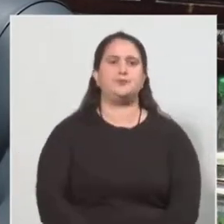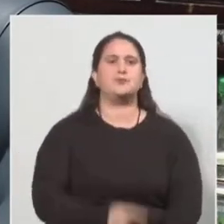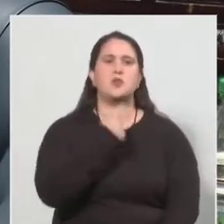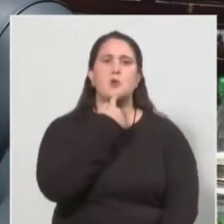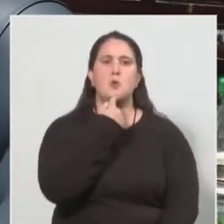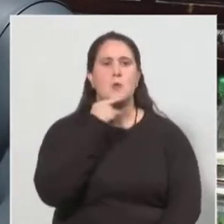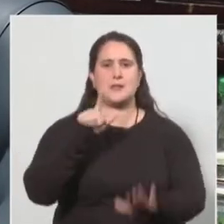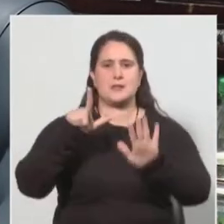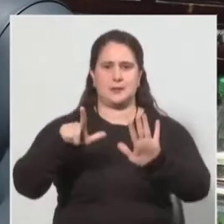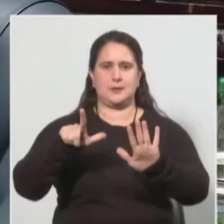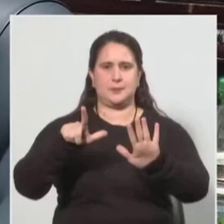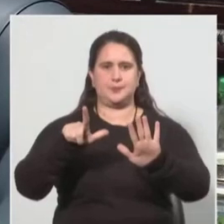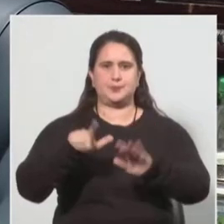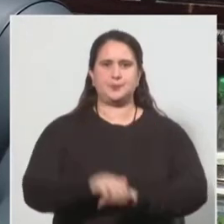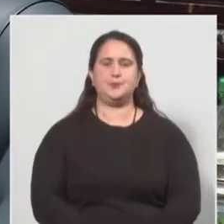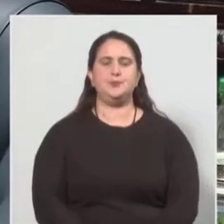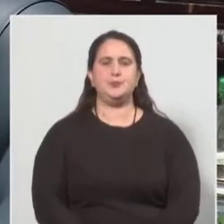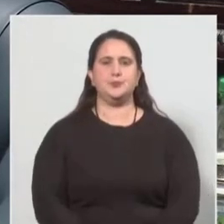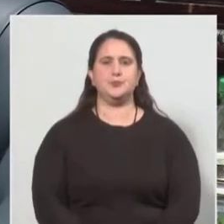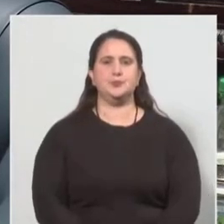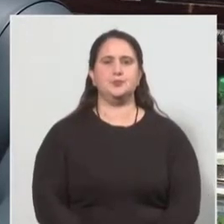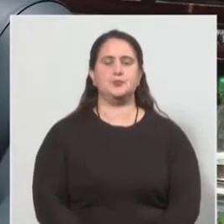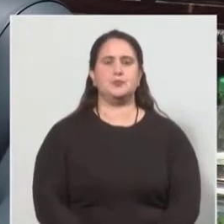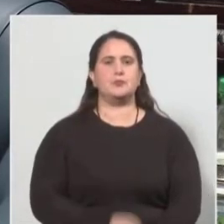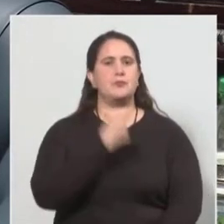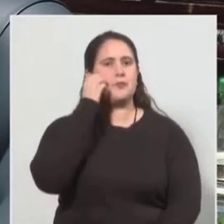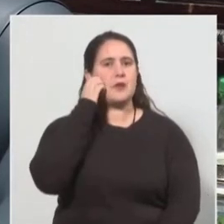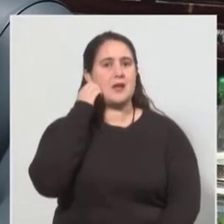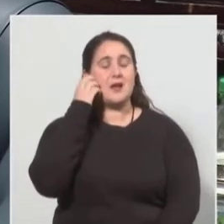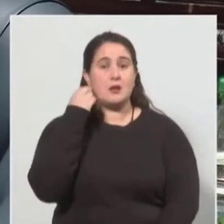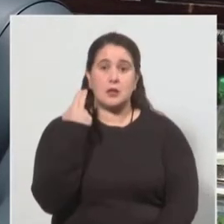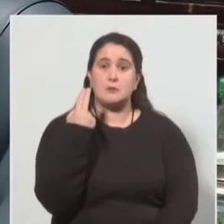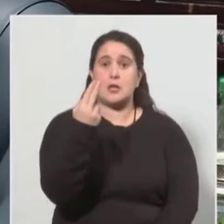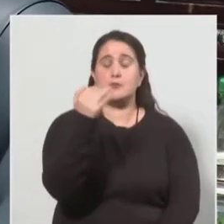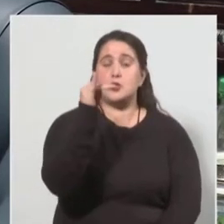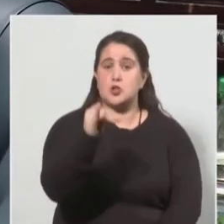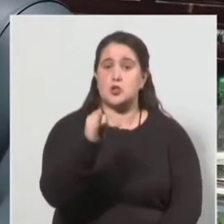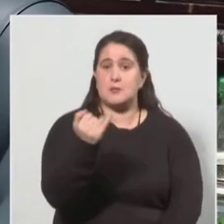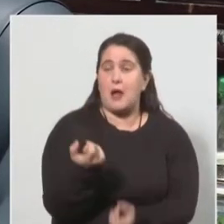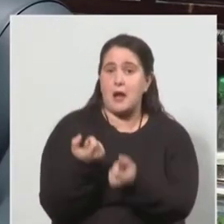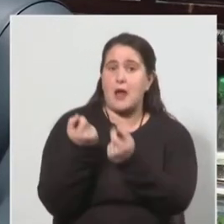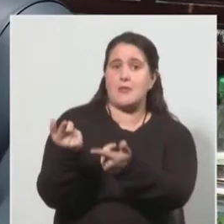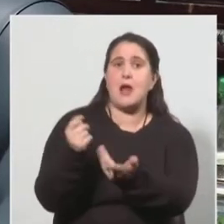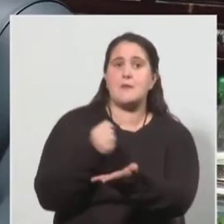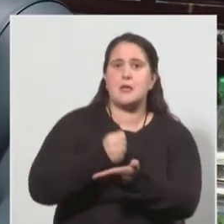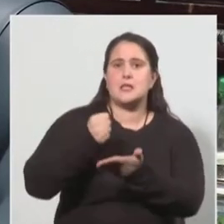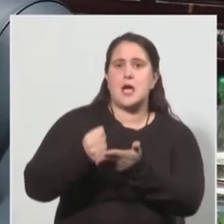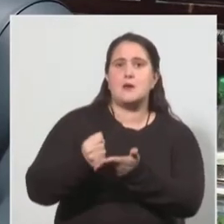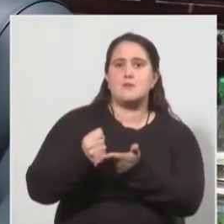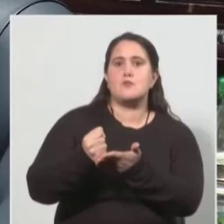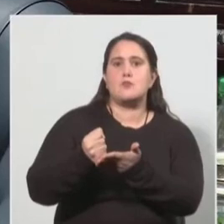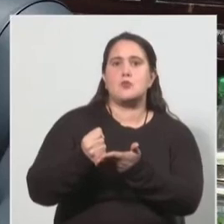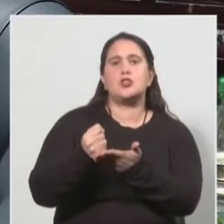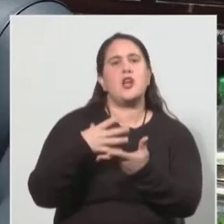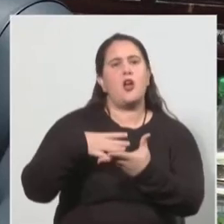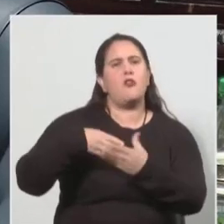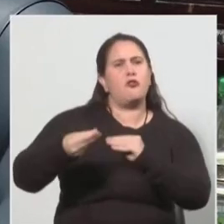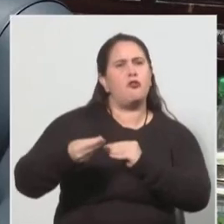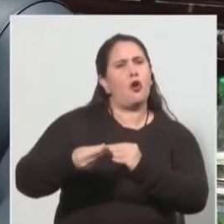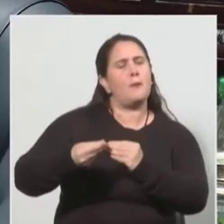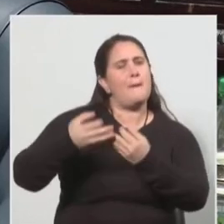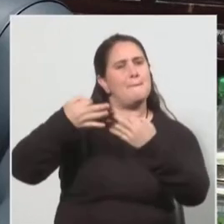Duda número 7. ¿Por qué se accedió a que la entrega del pasaporte se realizara de una